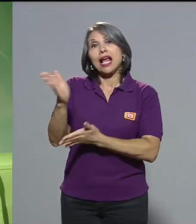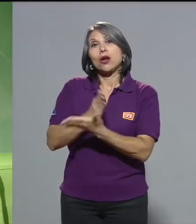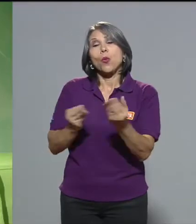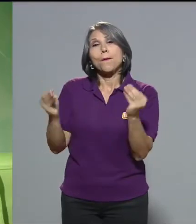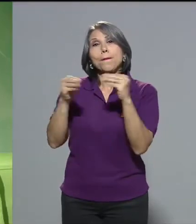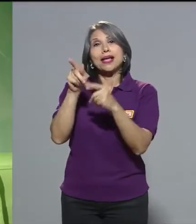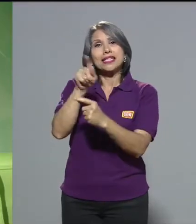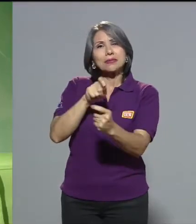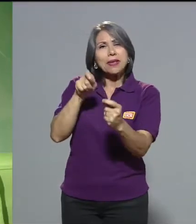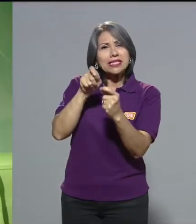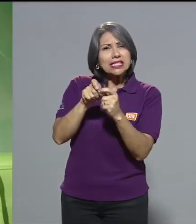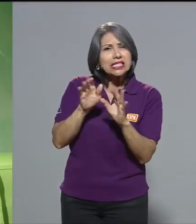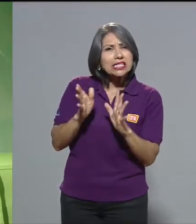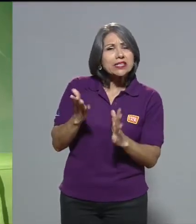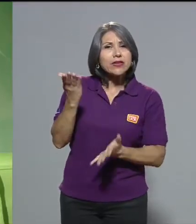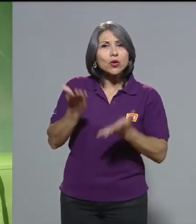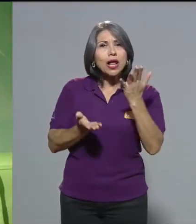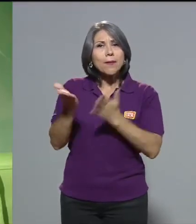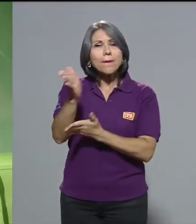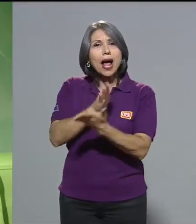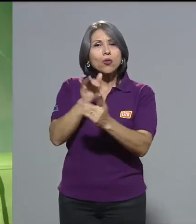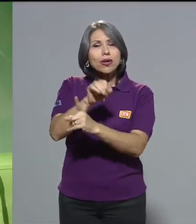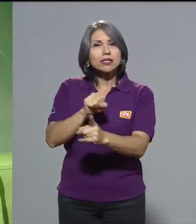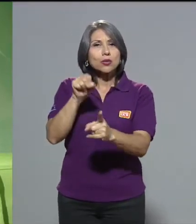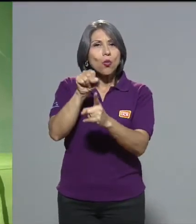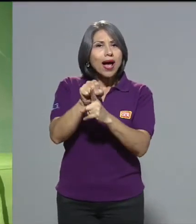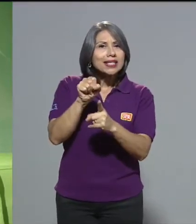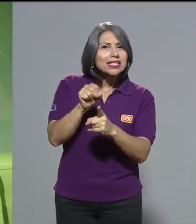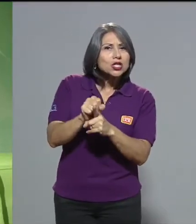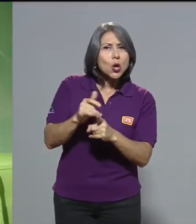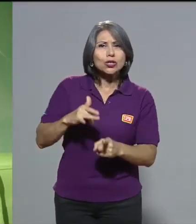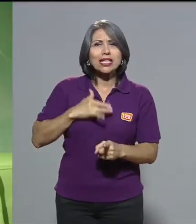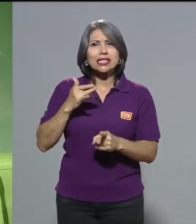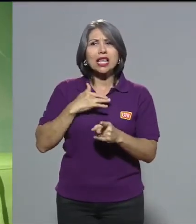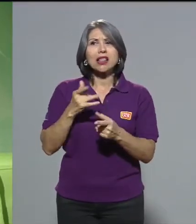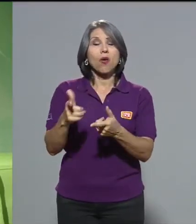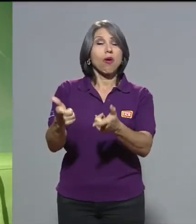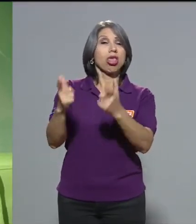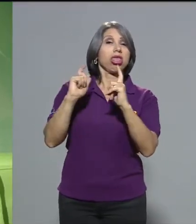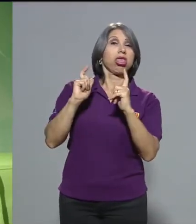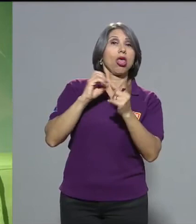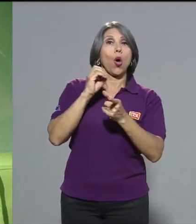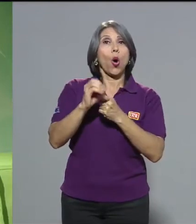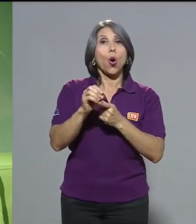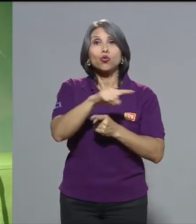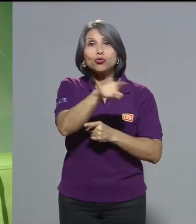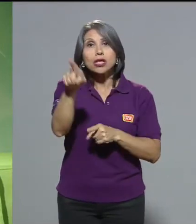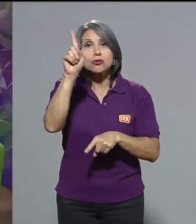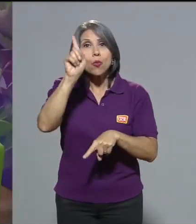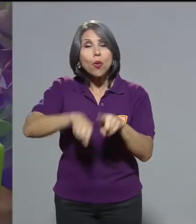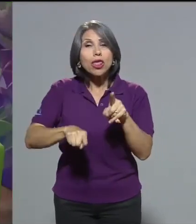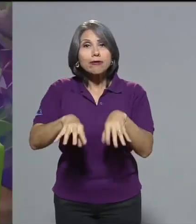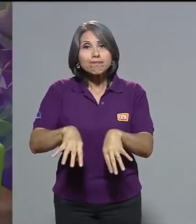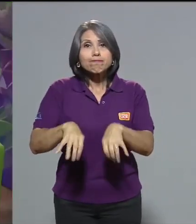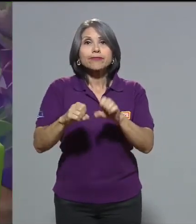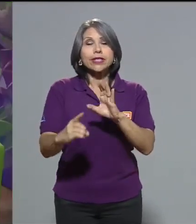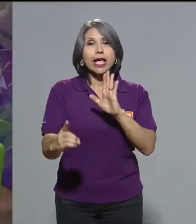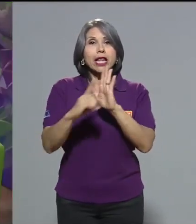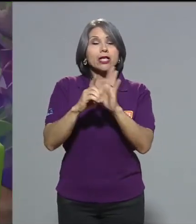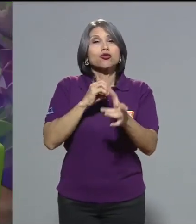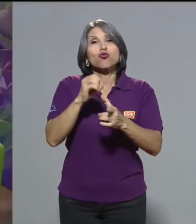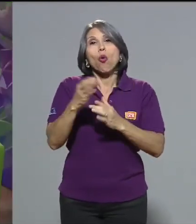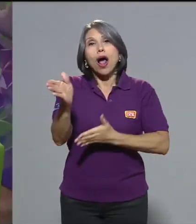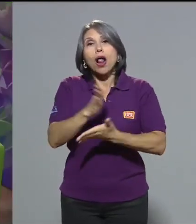están enfrentando alguna situación de exclusión o que no están pudiendo acceder a los derechos o que tienen alguna consulta